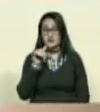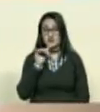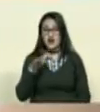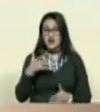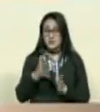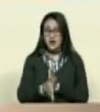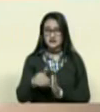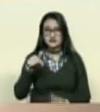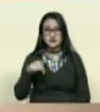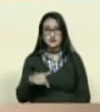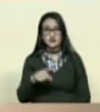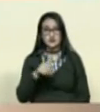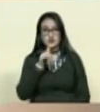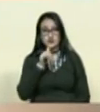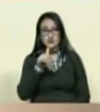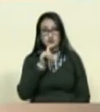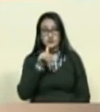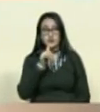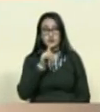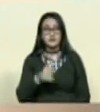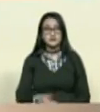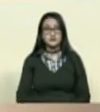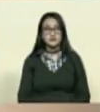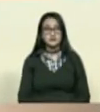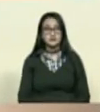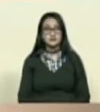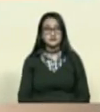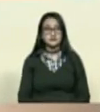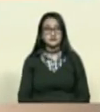estaba sucediendo. Ah.